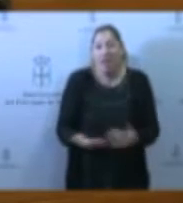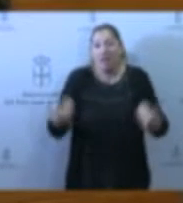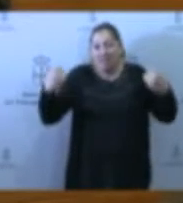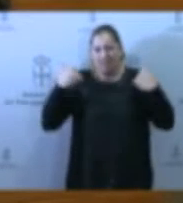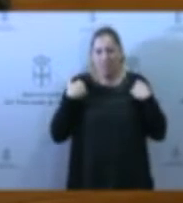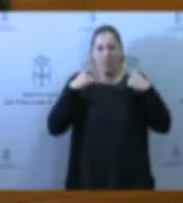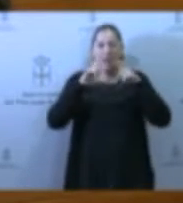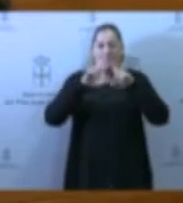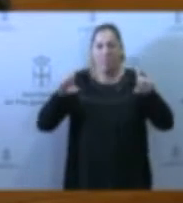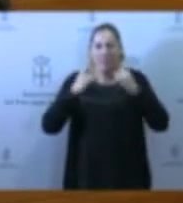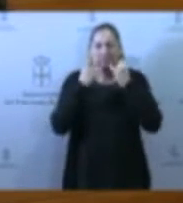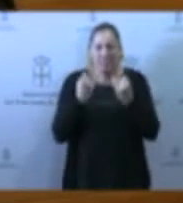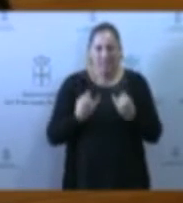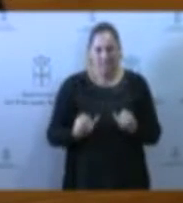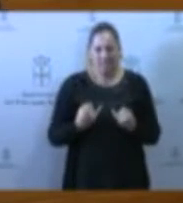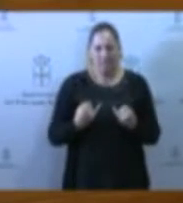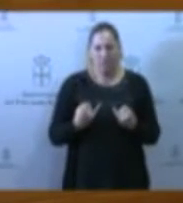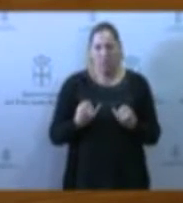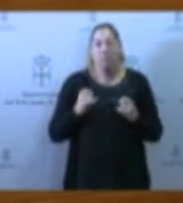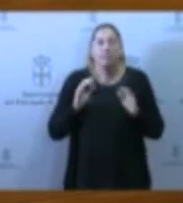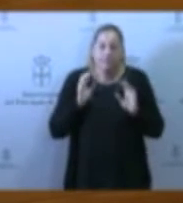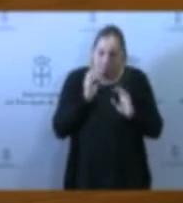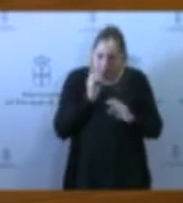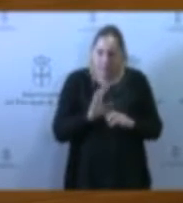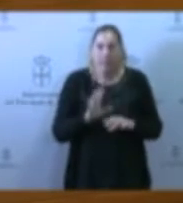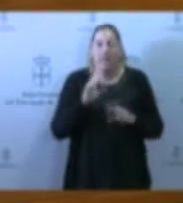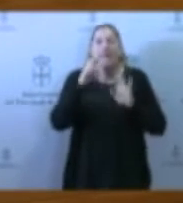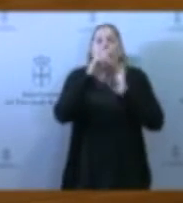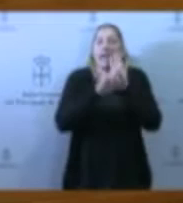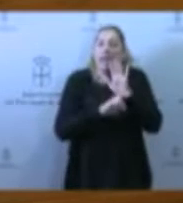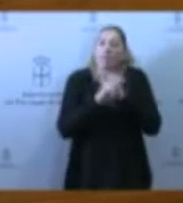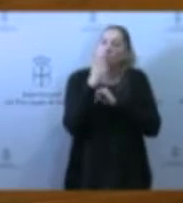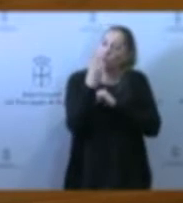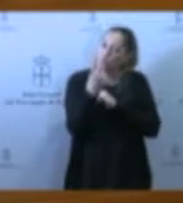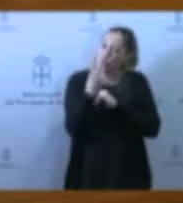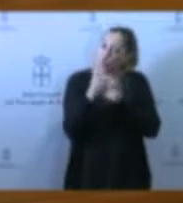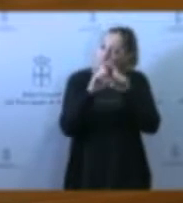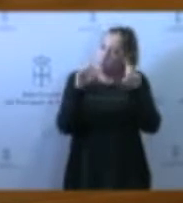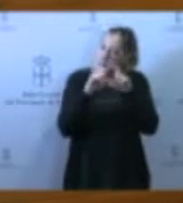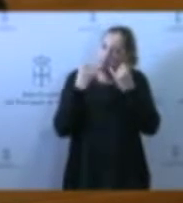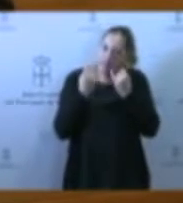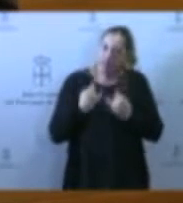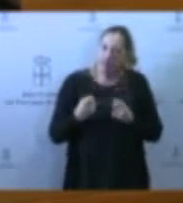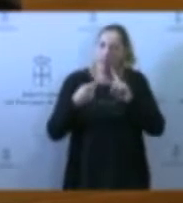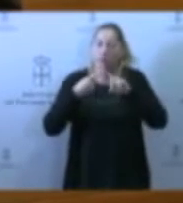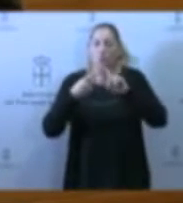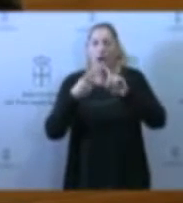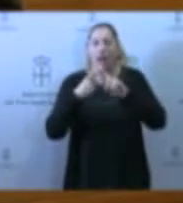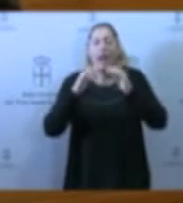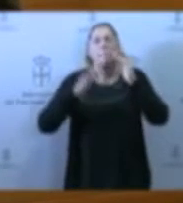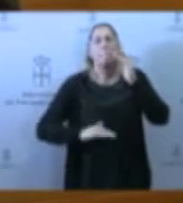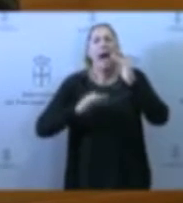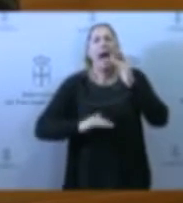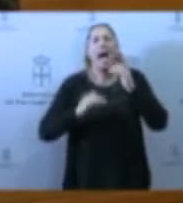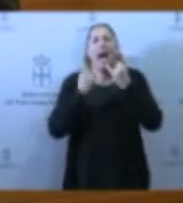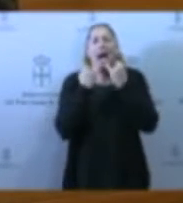de su intervención. Bien, aquí hay dos reglamentos que las eléctricas tienen que cumplir. Uno es el reglamento de baja tensión, el